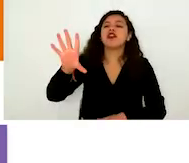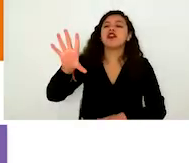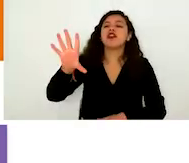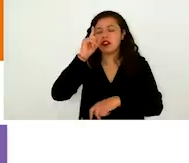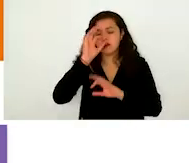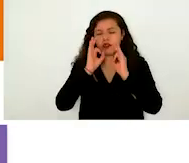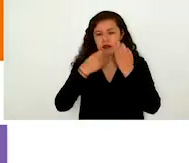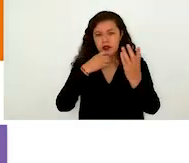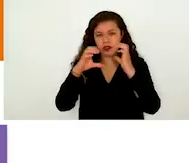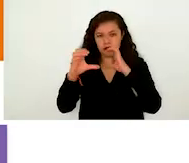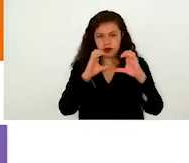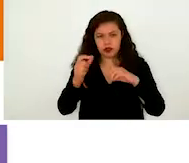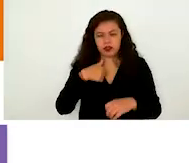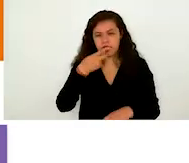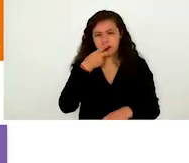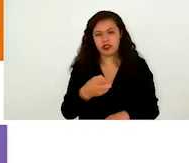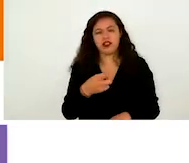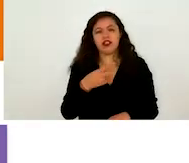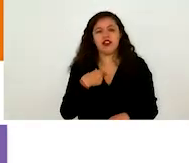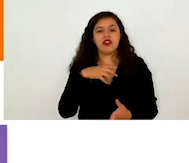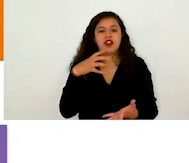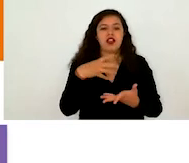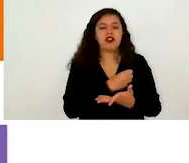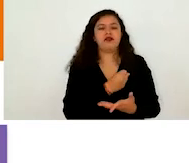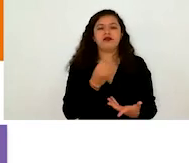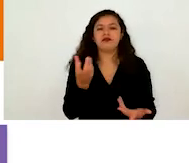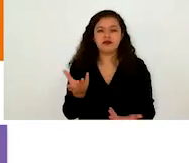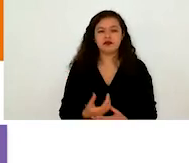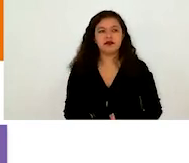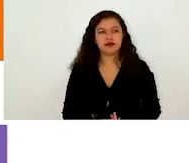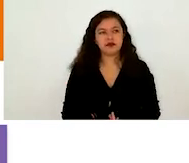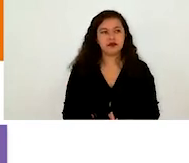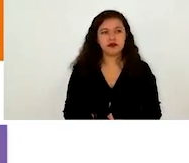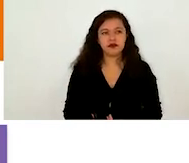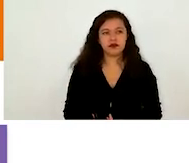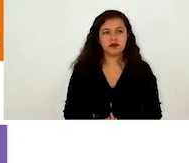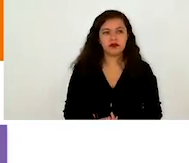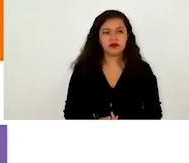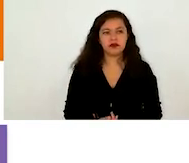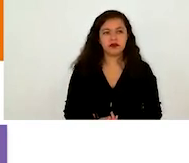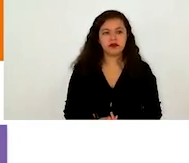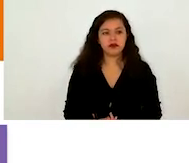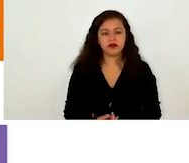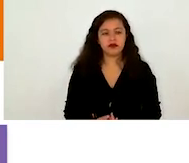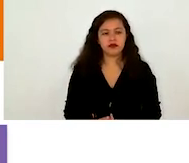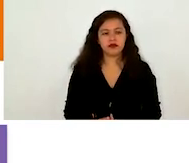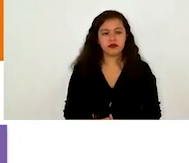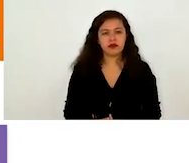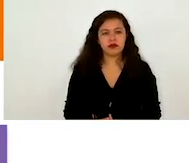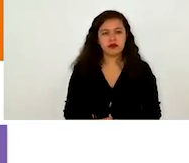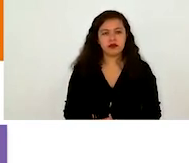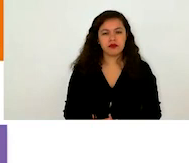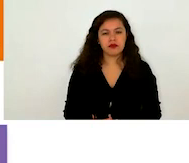básicamente el estoy ganando al otro y el otro punto sería evitar el síndrome del experto yo lo sé